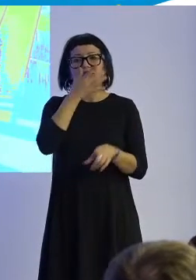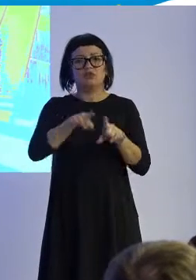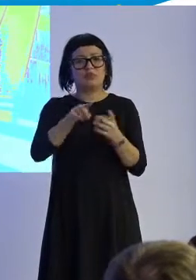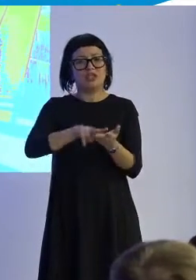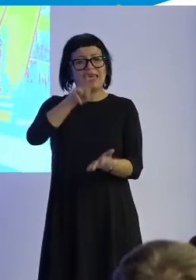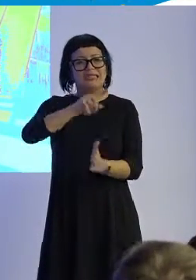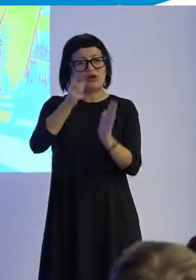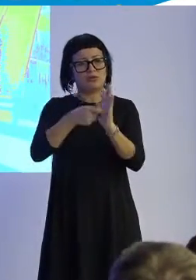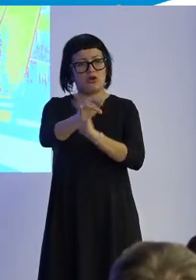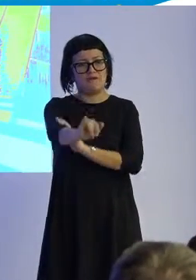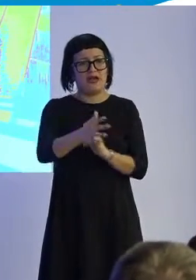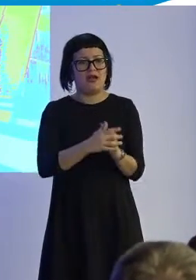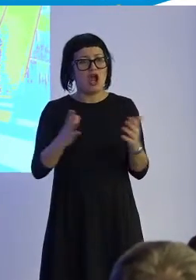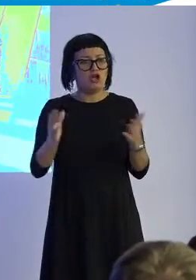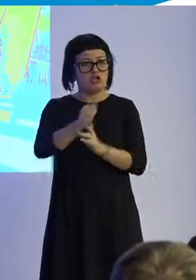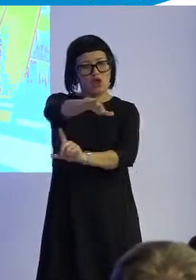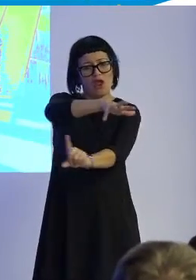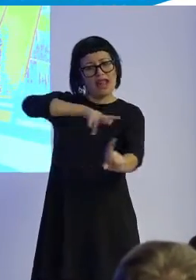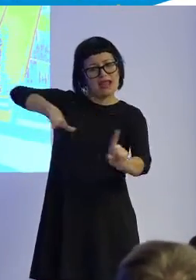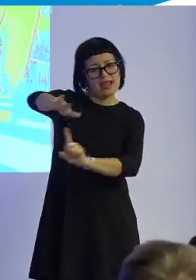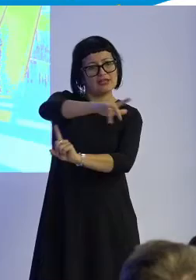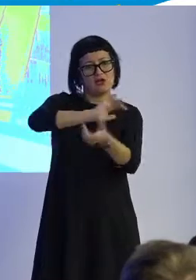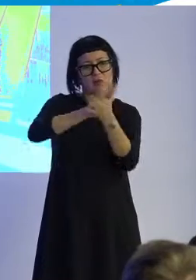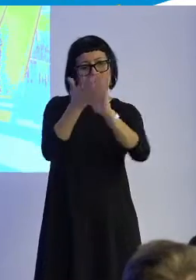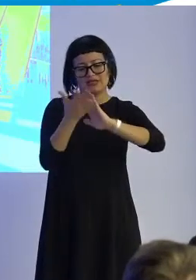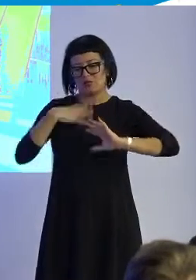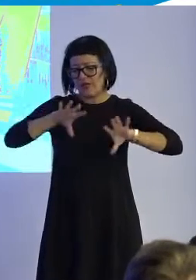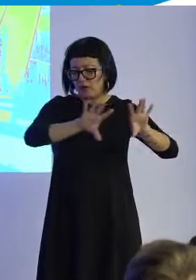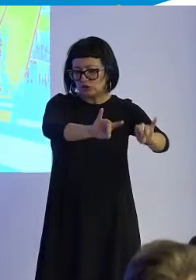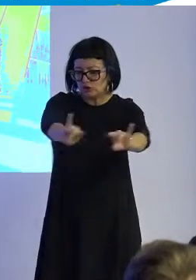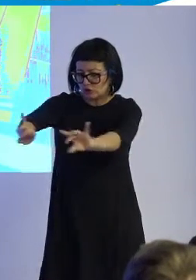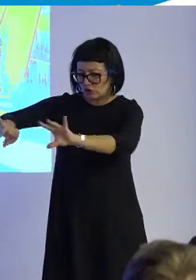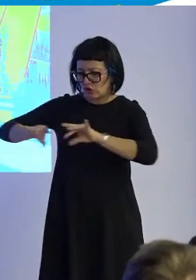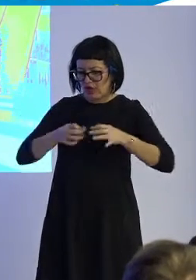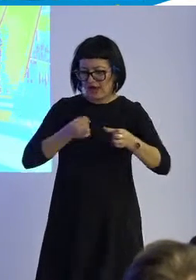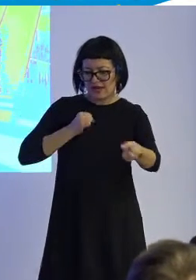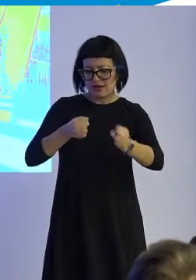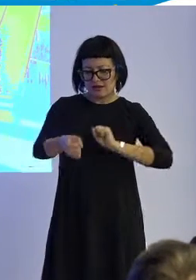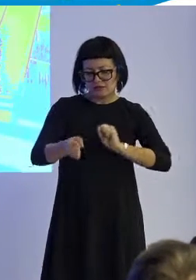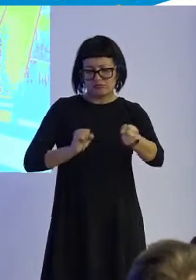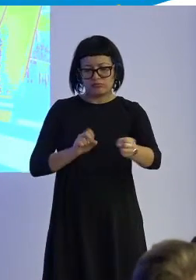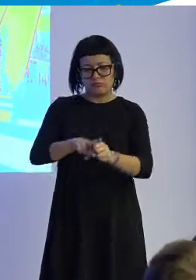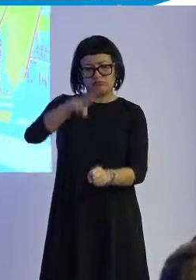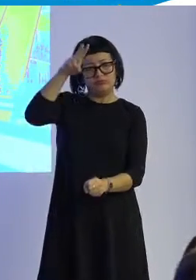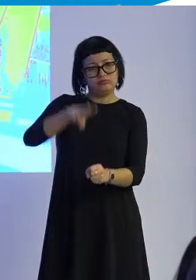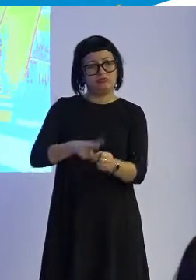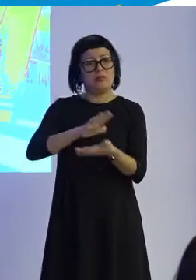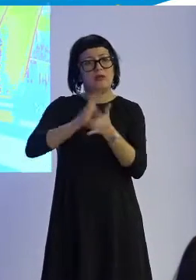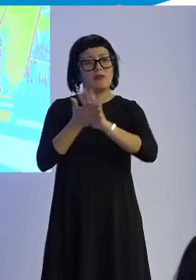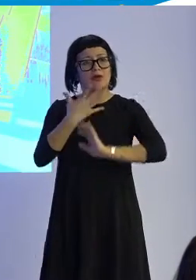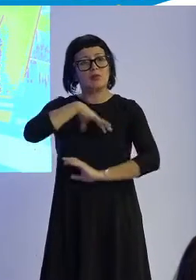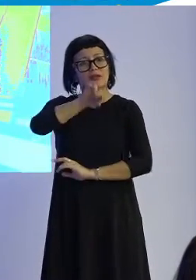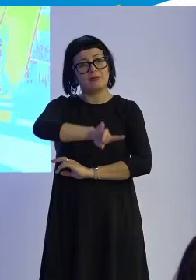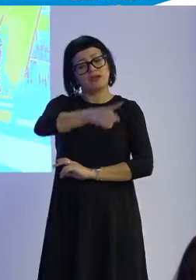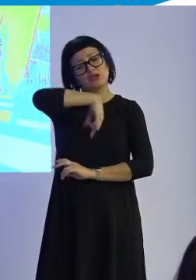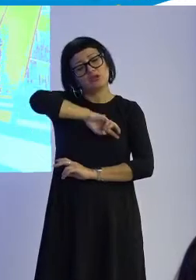allí. Todo el entorno podíamos trabajar con las manos, podíamos tocar los controles de la carretilla con las manos. Y otra aplicación